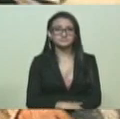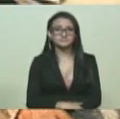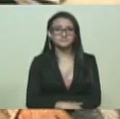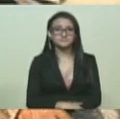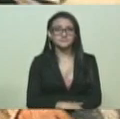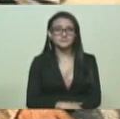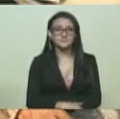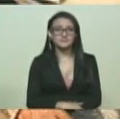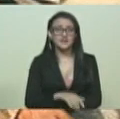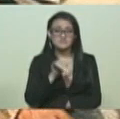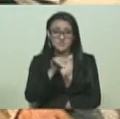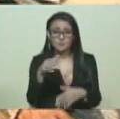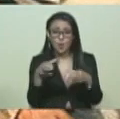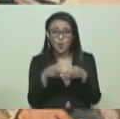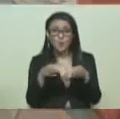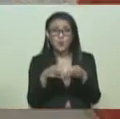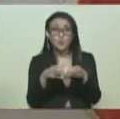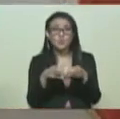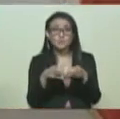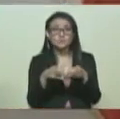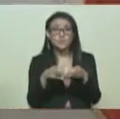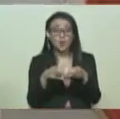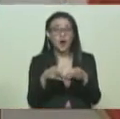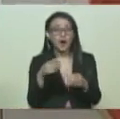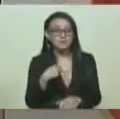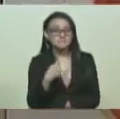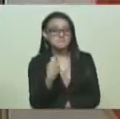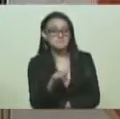Estos grupos contrataban delincuentes